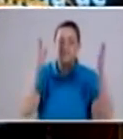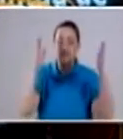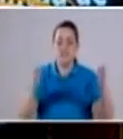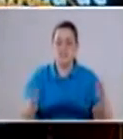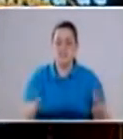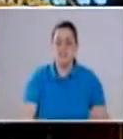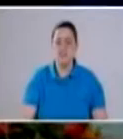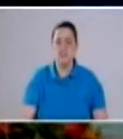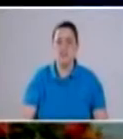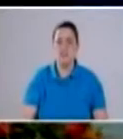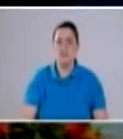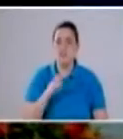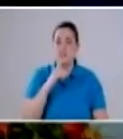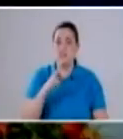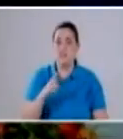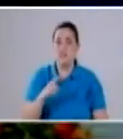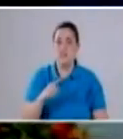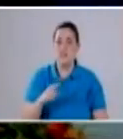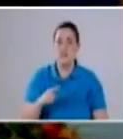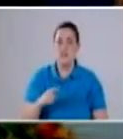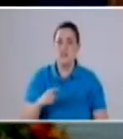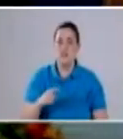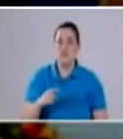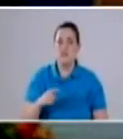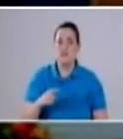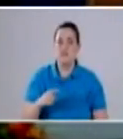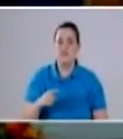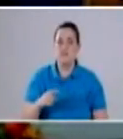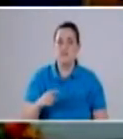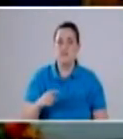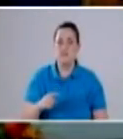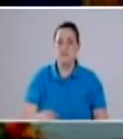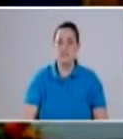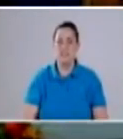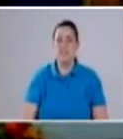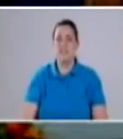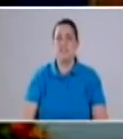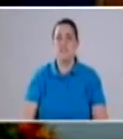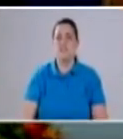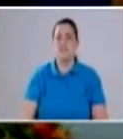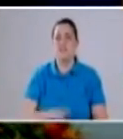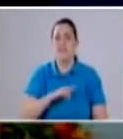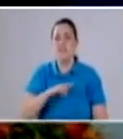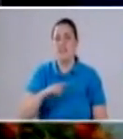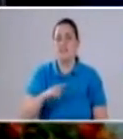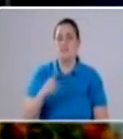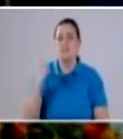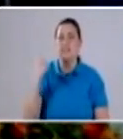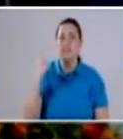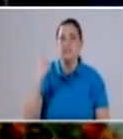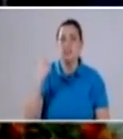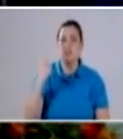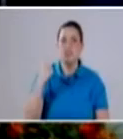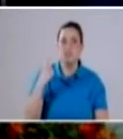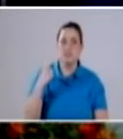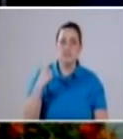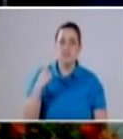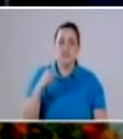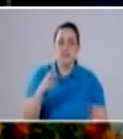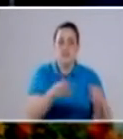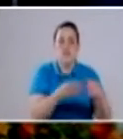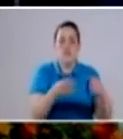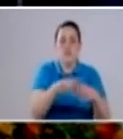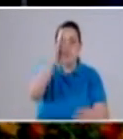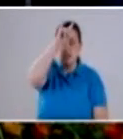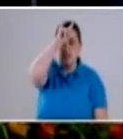Y muchos de sus libros que hablan de brujerías, el brujo no sé qué, la bruja no sé cuánto, provienen